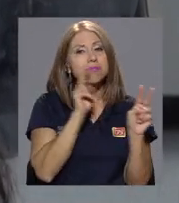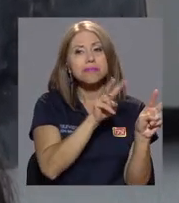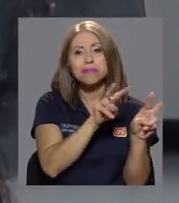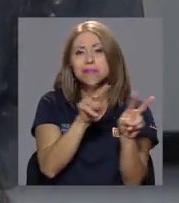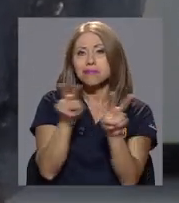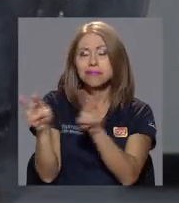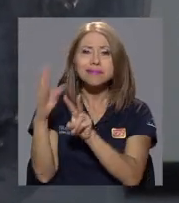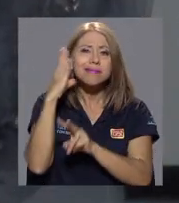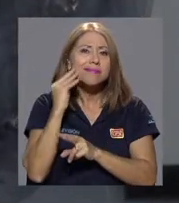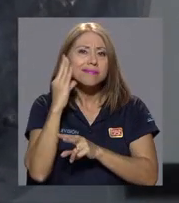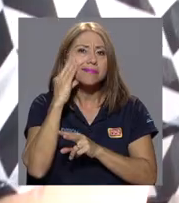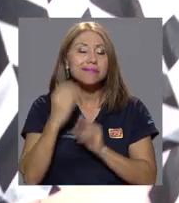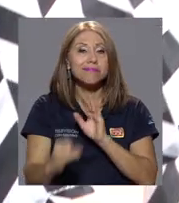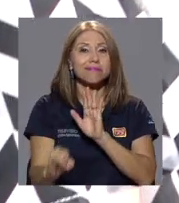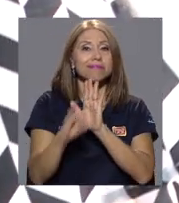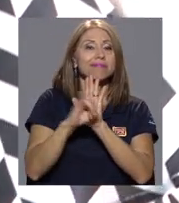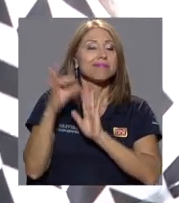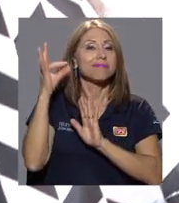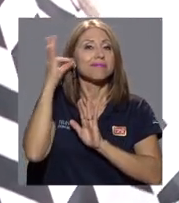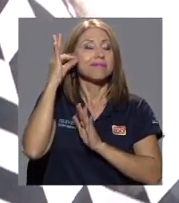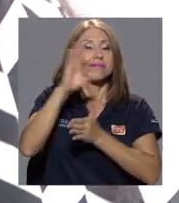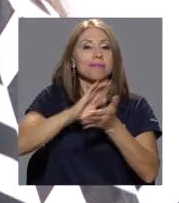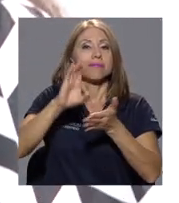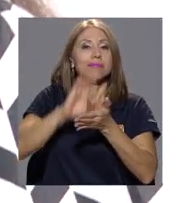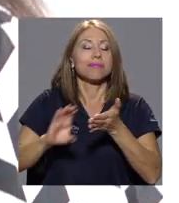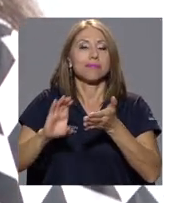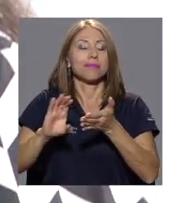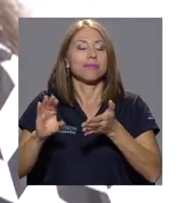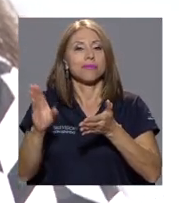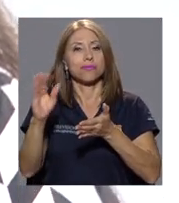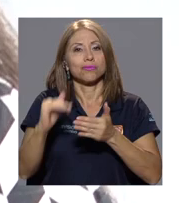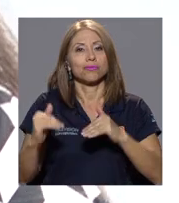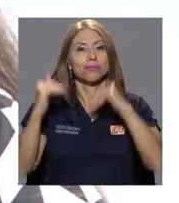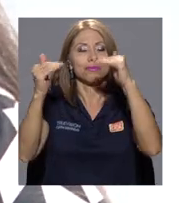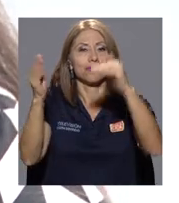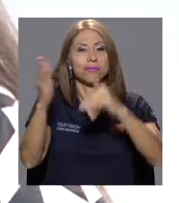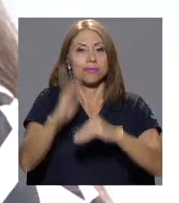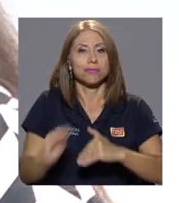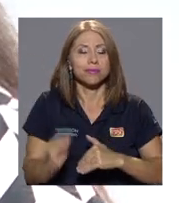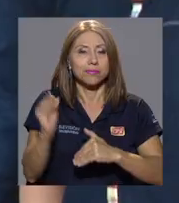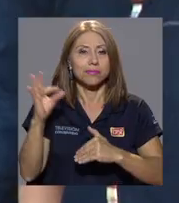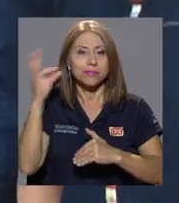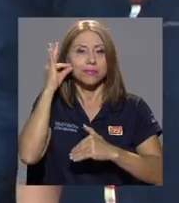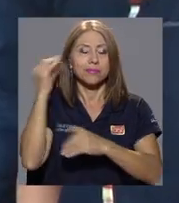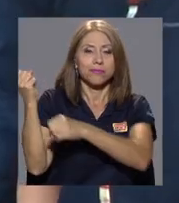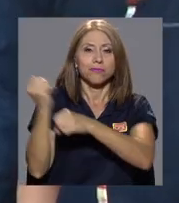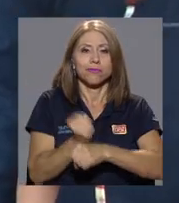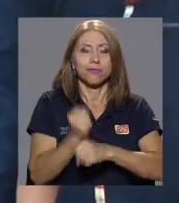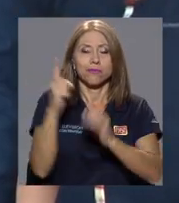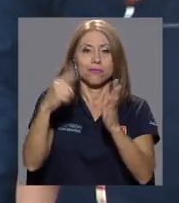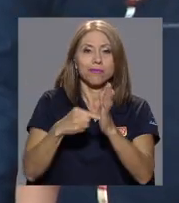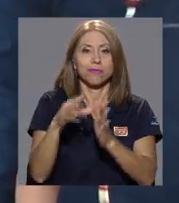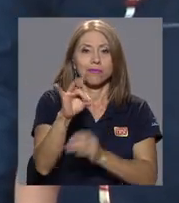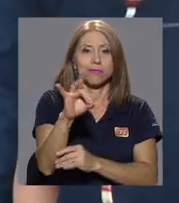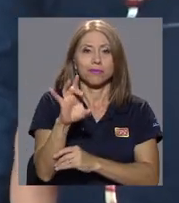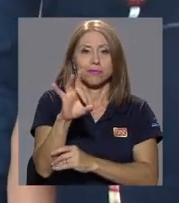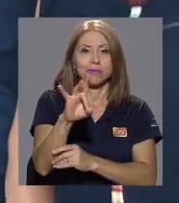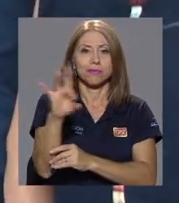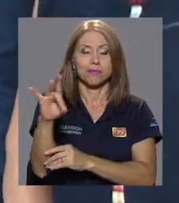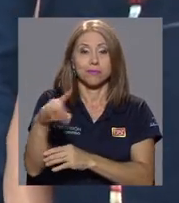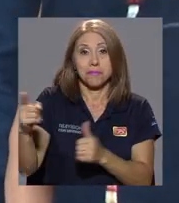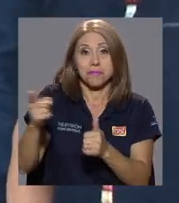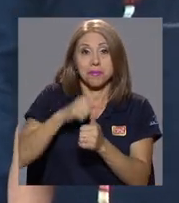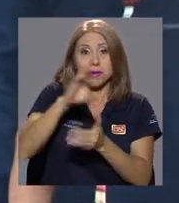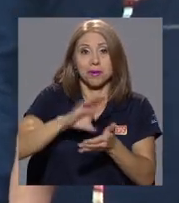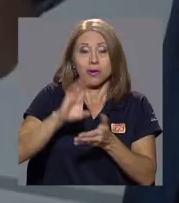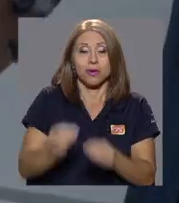por las vivencias y la identidad de la mujer del Colegio Superior de Señoritas, fundado en 1888 como el primer colegio público